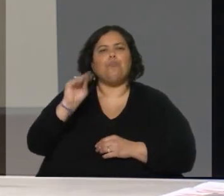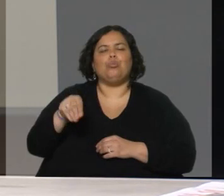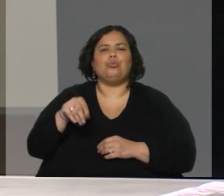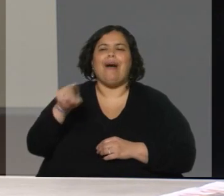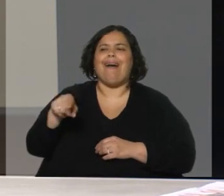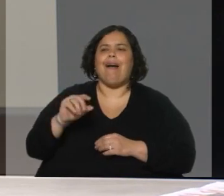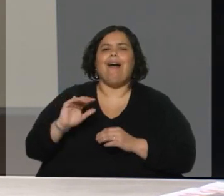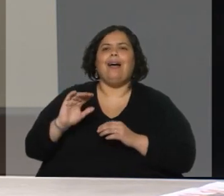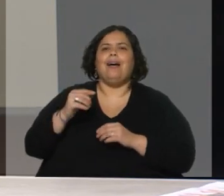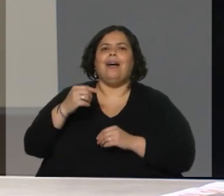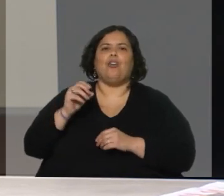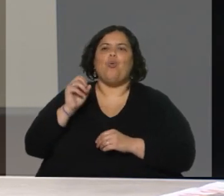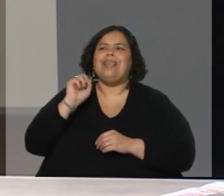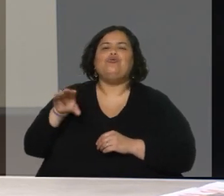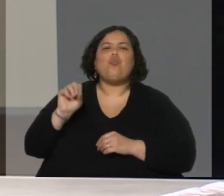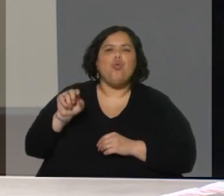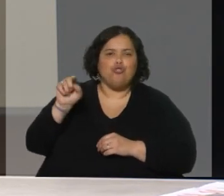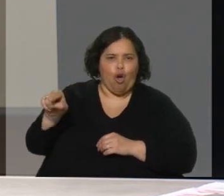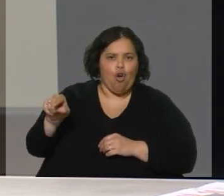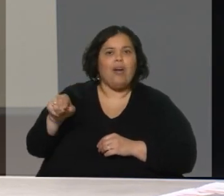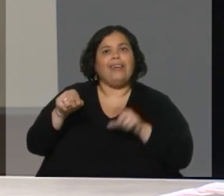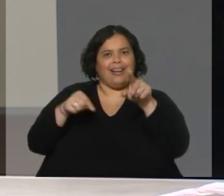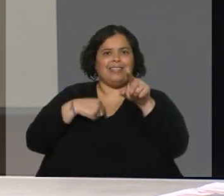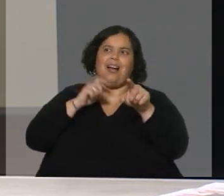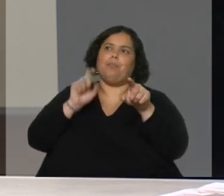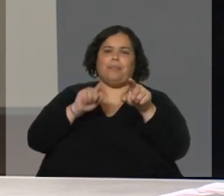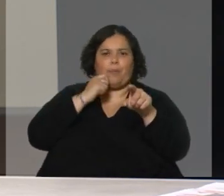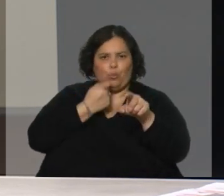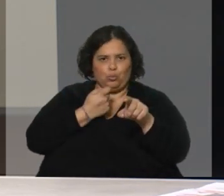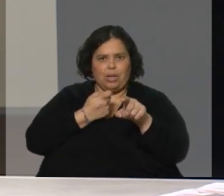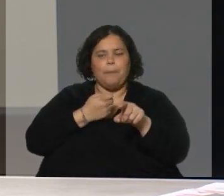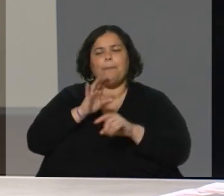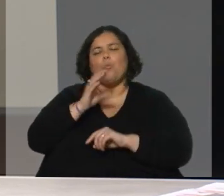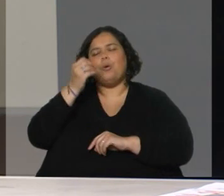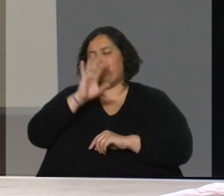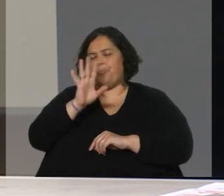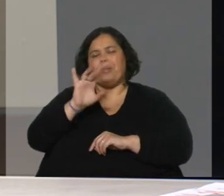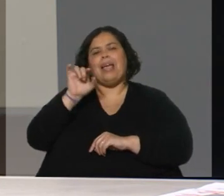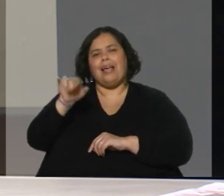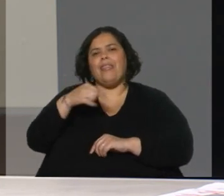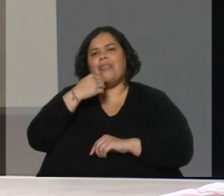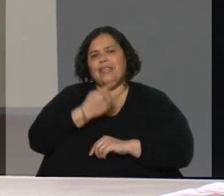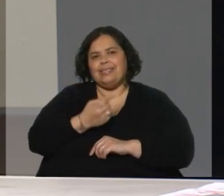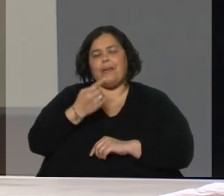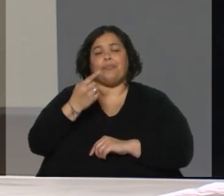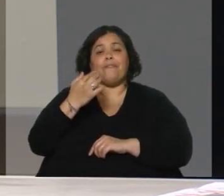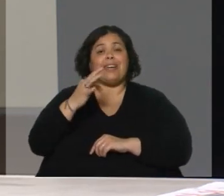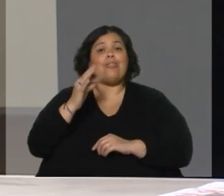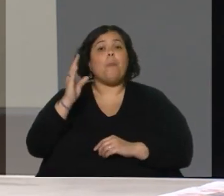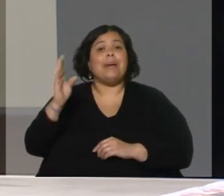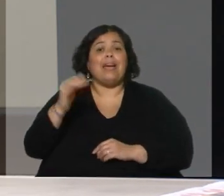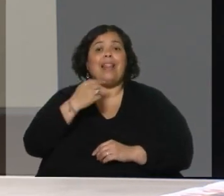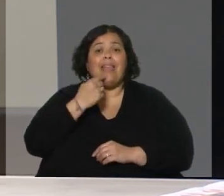el presidente de frente amplio había manifestado que ante la arena estaba construido donde Antes